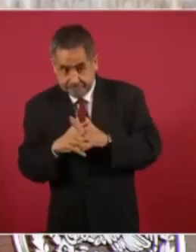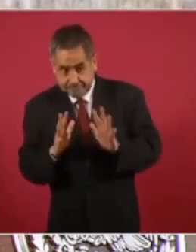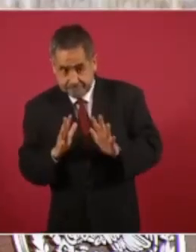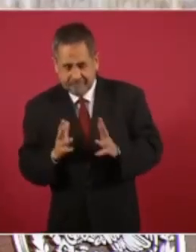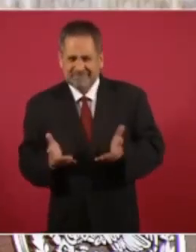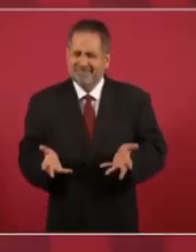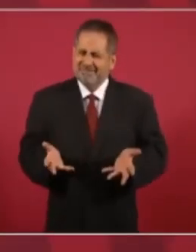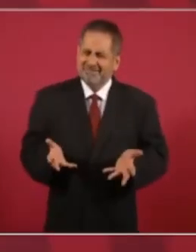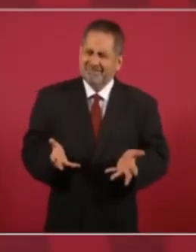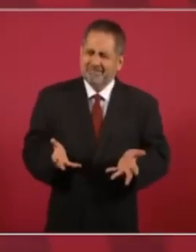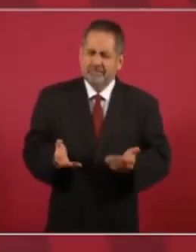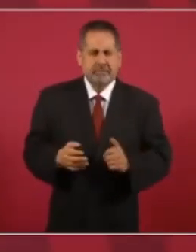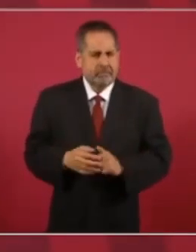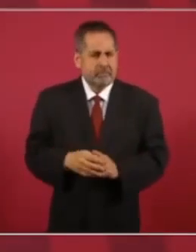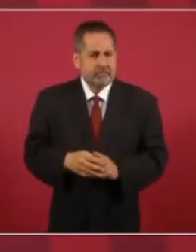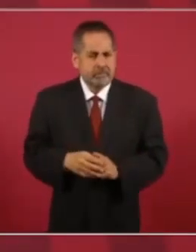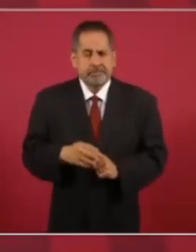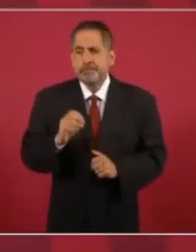O peor aún,